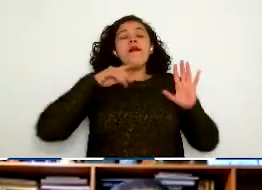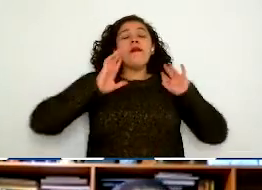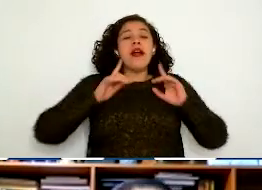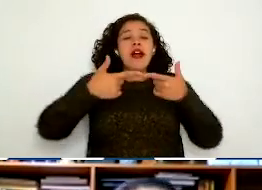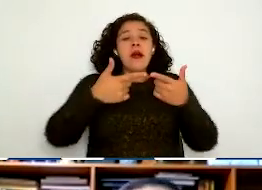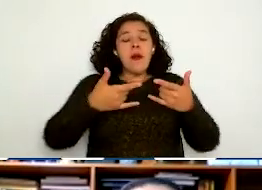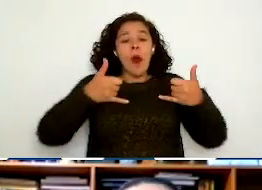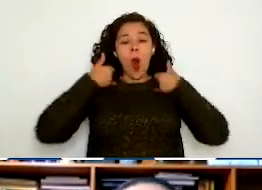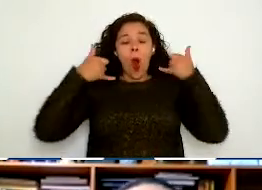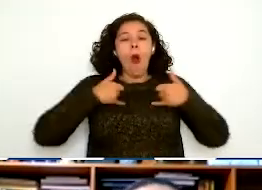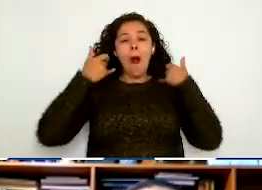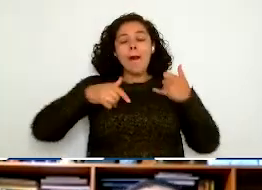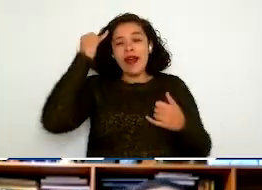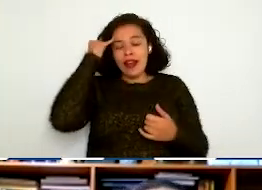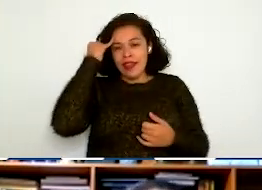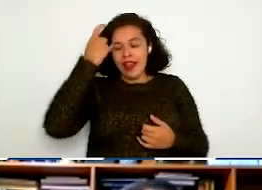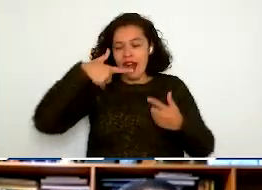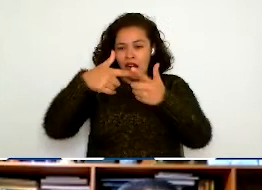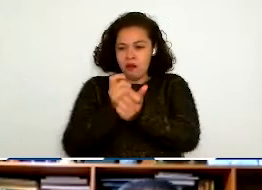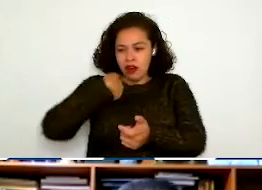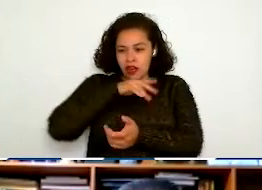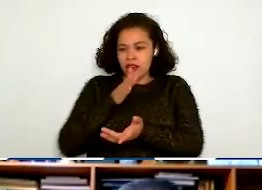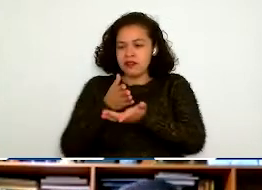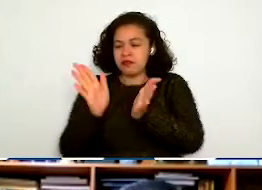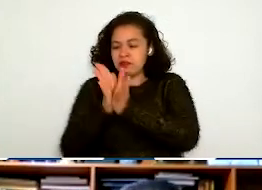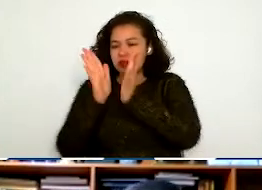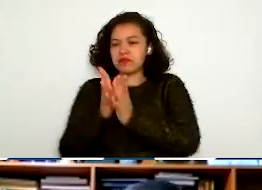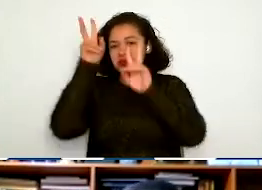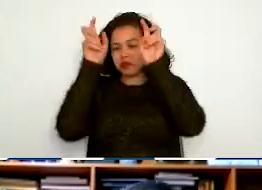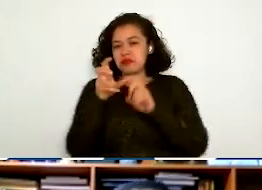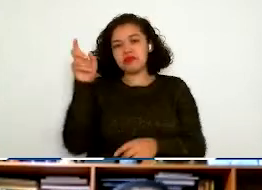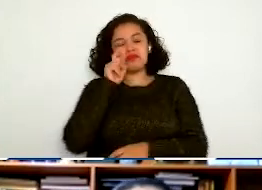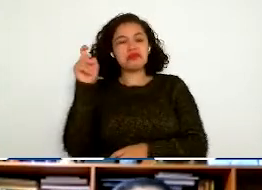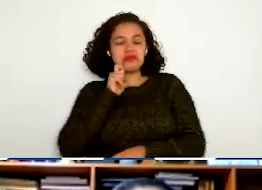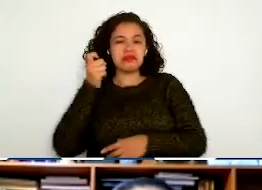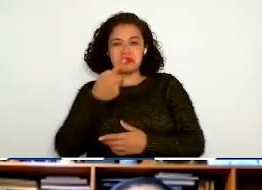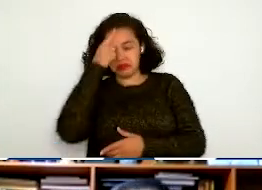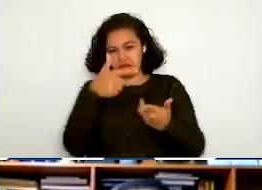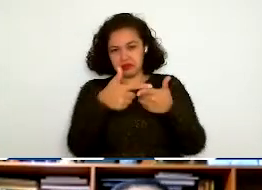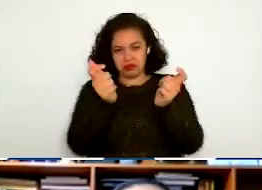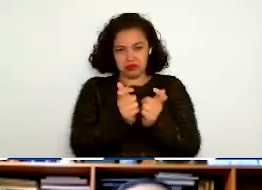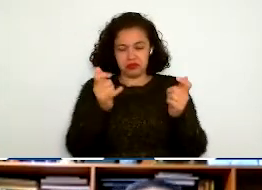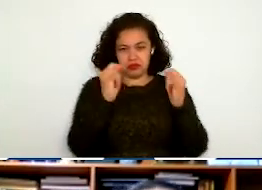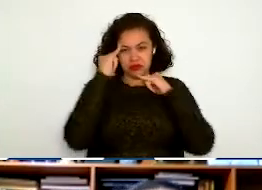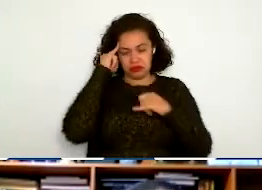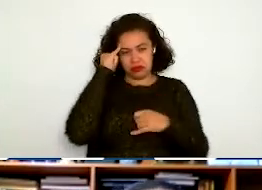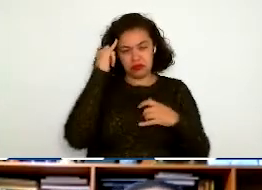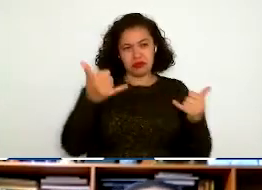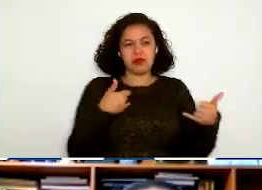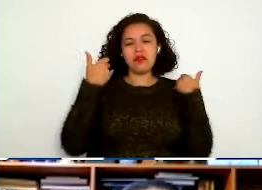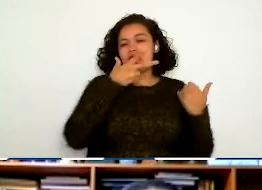joven indígena y ella hablaba sobre temas de sexualidad con estos grupos indígenas jóvenes, hombres y